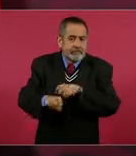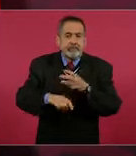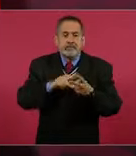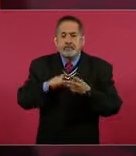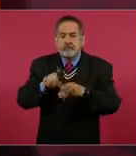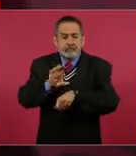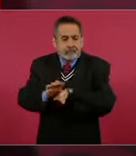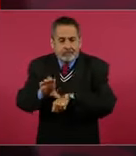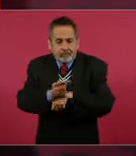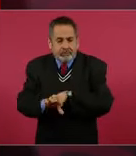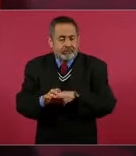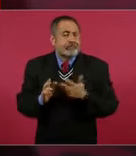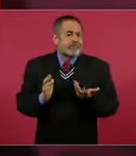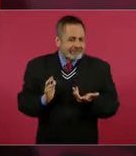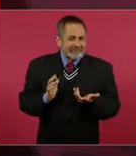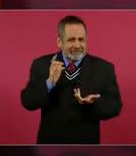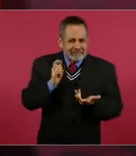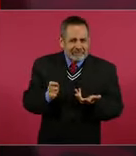en Colombia.